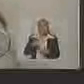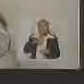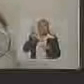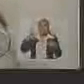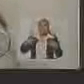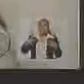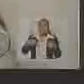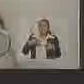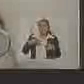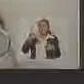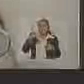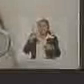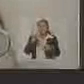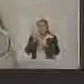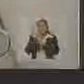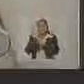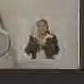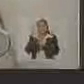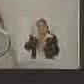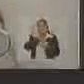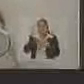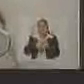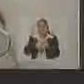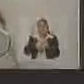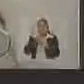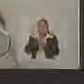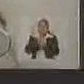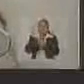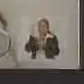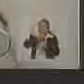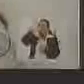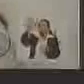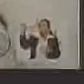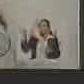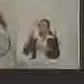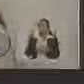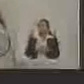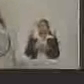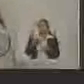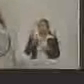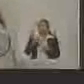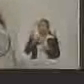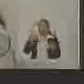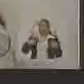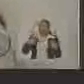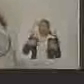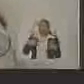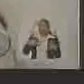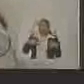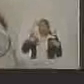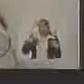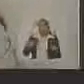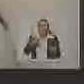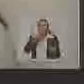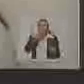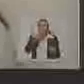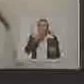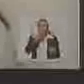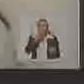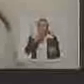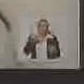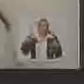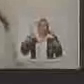animales, de la ecología y los grupos vulnerables, como lo son niños, adultos,